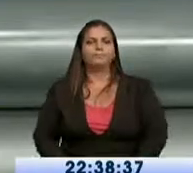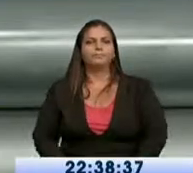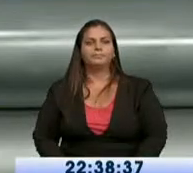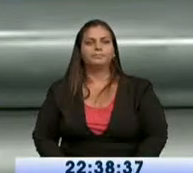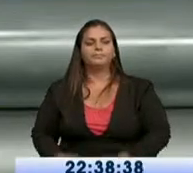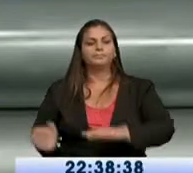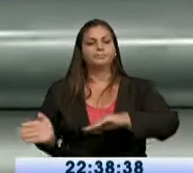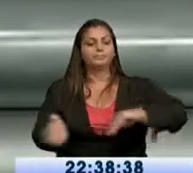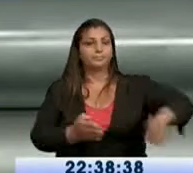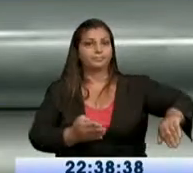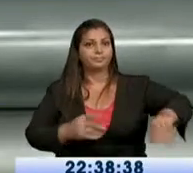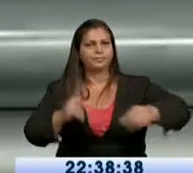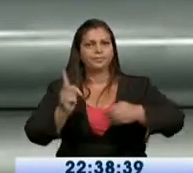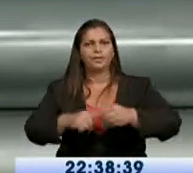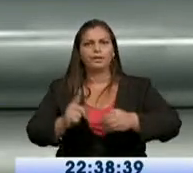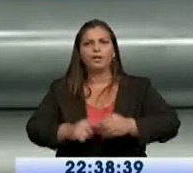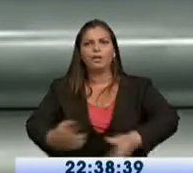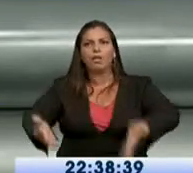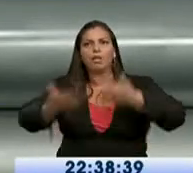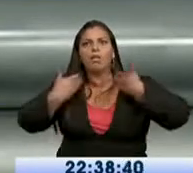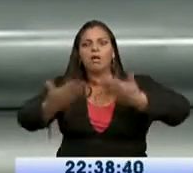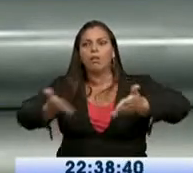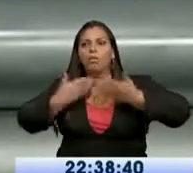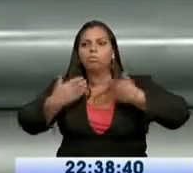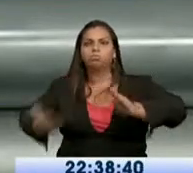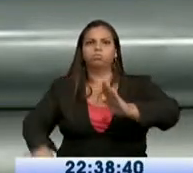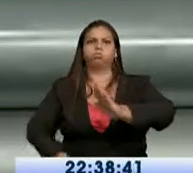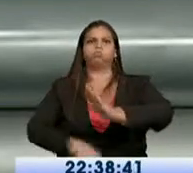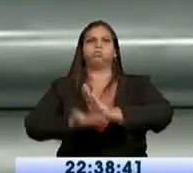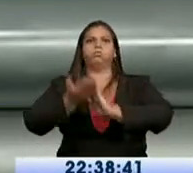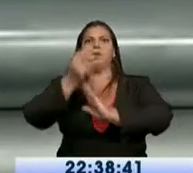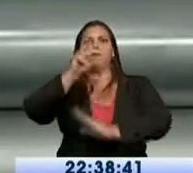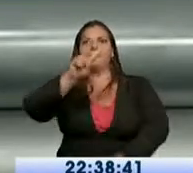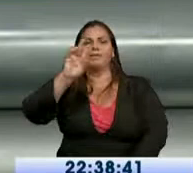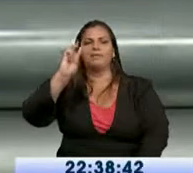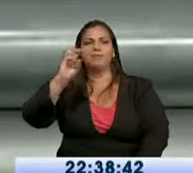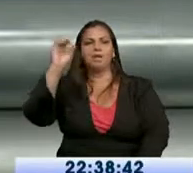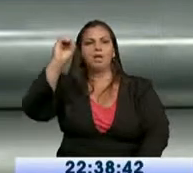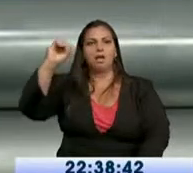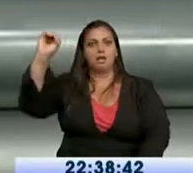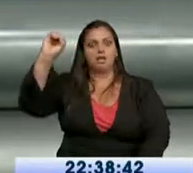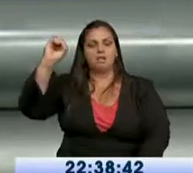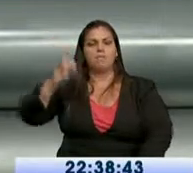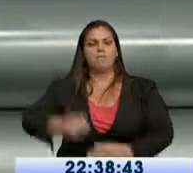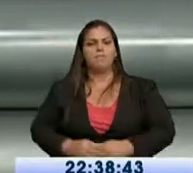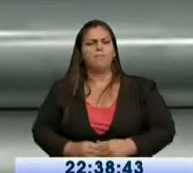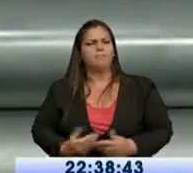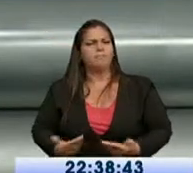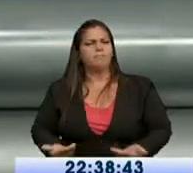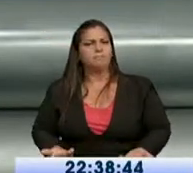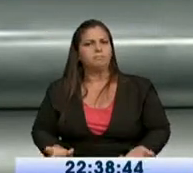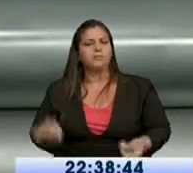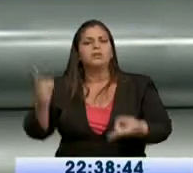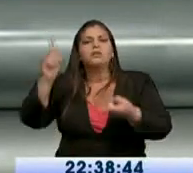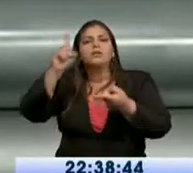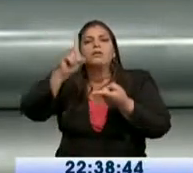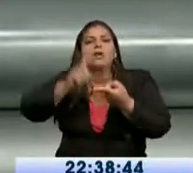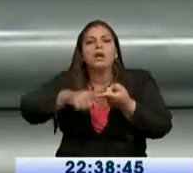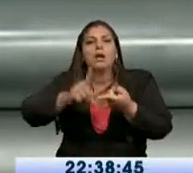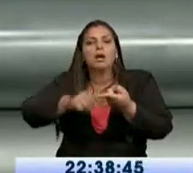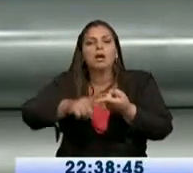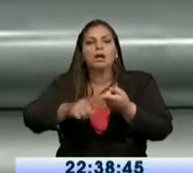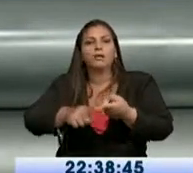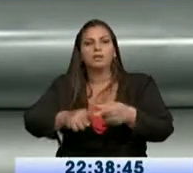Las temperaturas en la capital han llegado a los 26 grados centígrados bajo sombra. Este comportamiento se prolongaría hasta finales